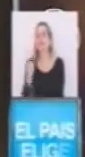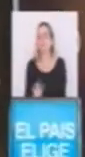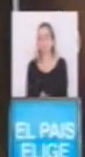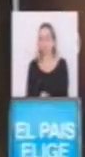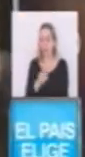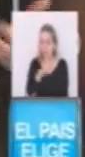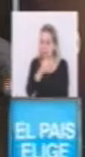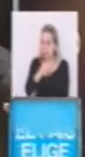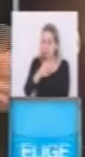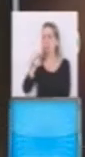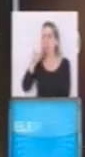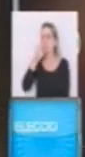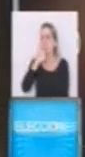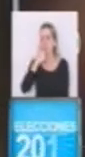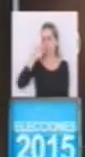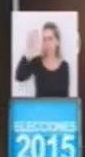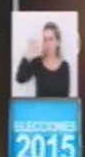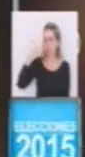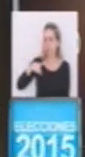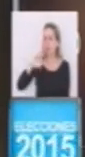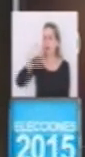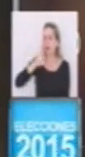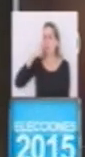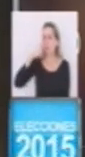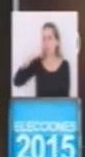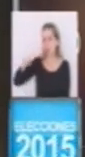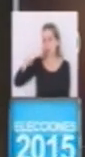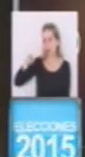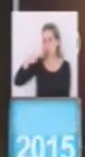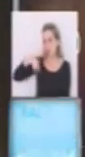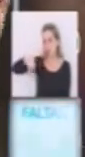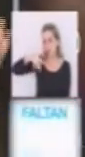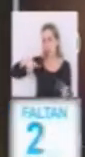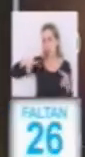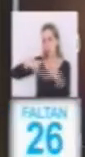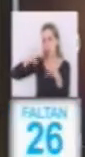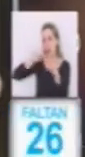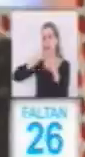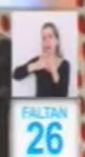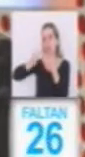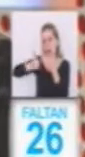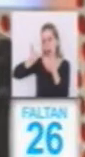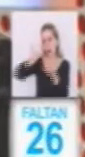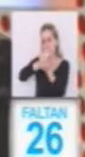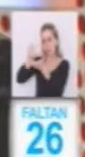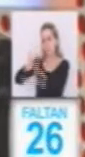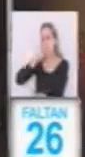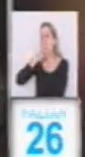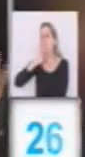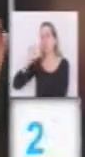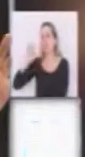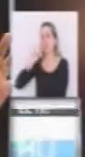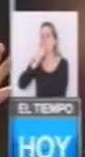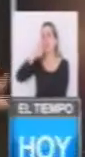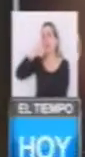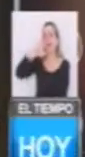gabinete para usarlos en una eventual negociación. Por ejemplo, Macri no nombró al canciller. Macri no nombró al ministro de Economía.